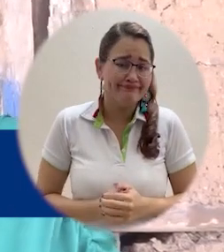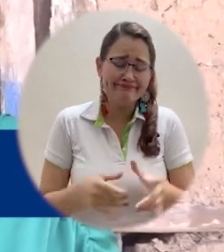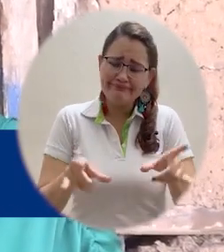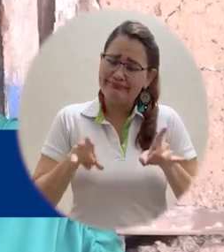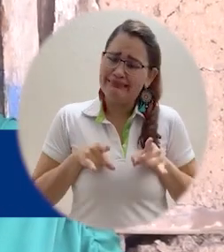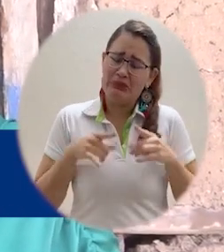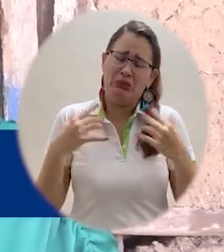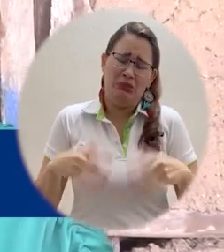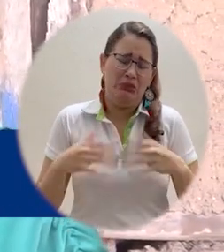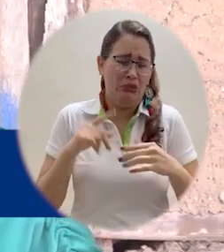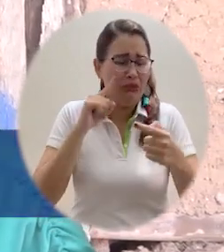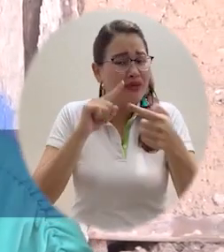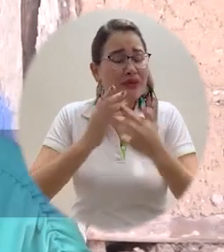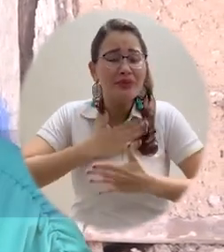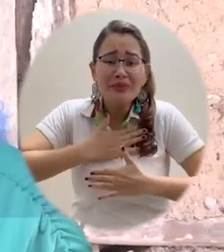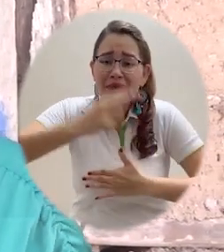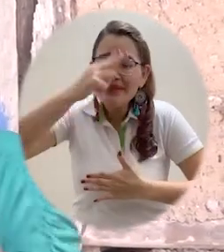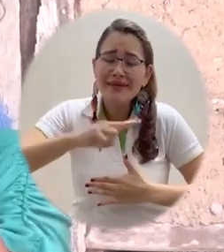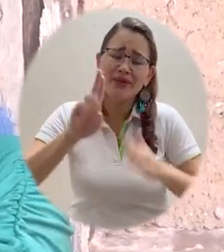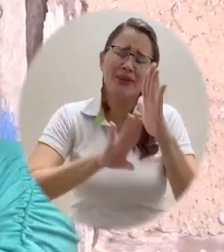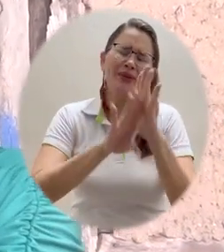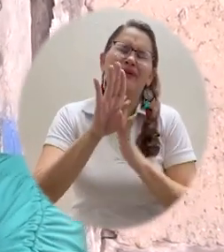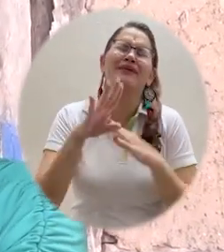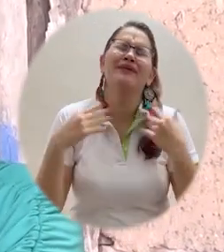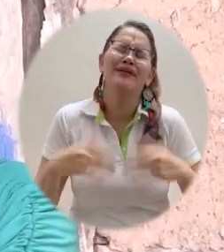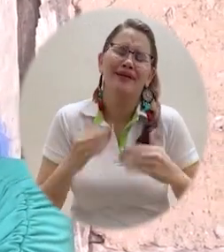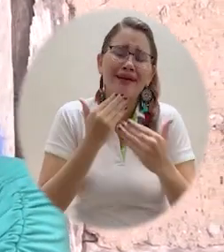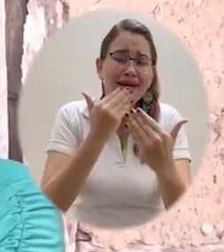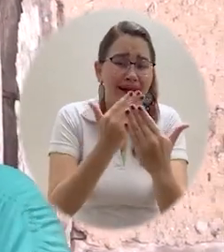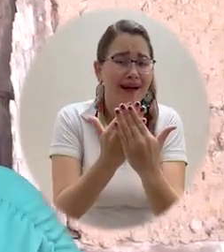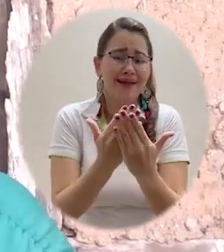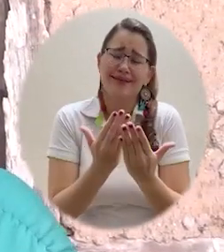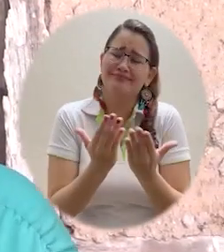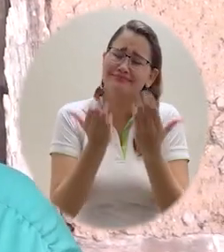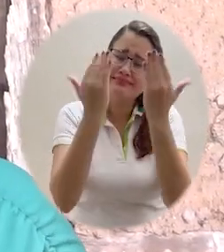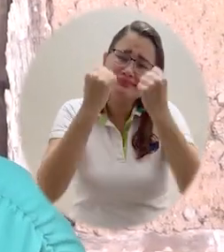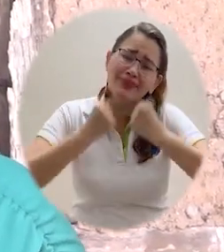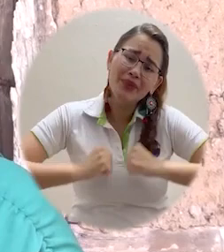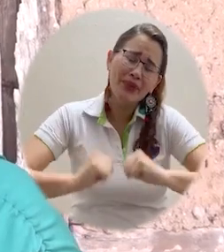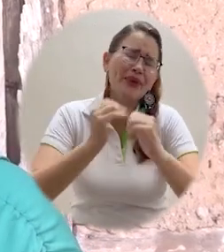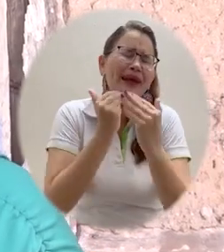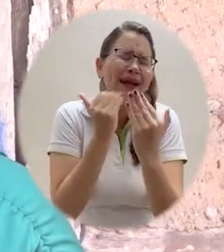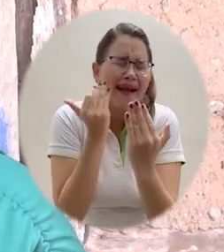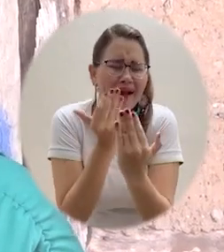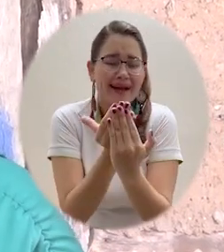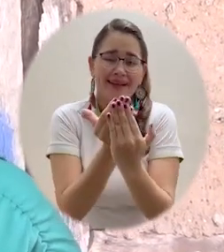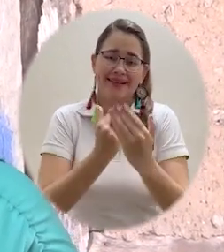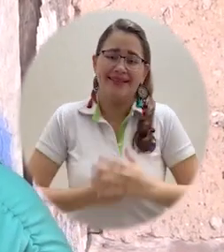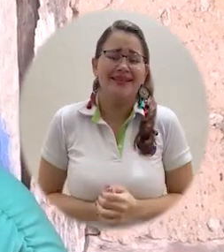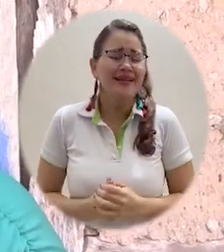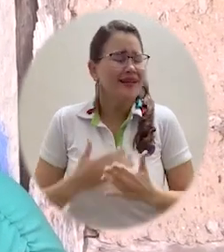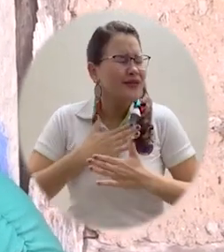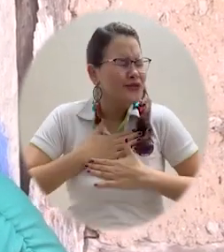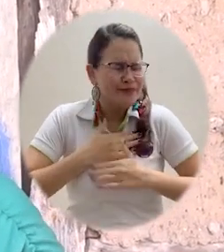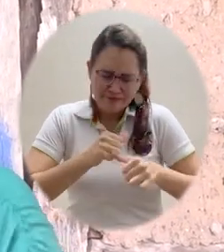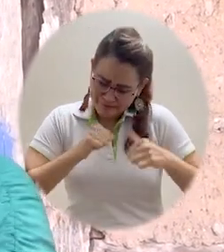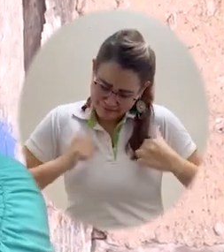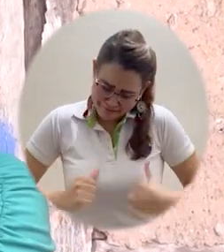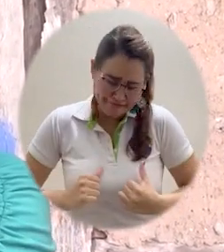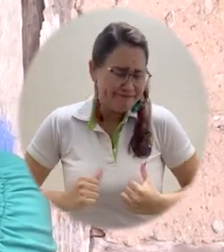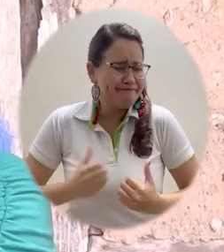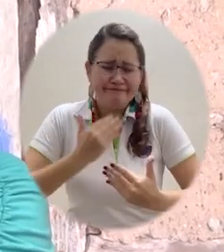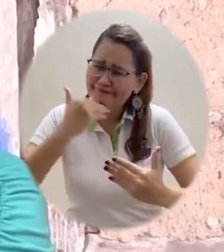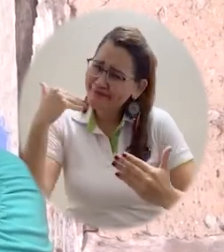este gesto. Es una posibilidad para que mi hijo salga adelante con mucho esfuerzo. Lo hacemos, él hacía y lo hacemos nosotros